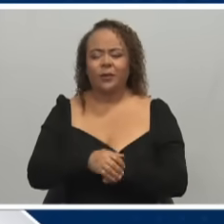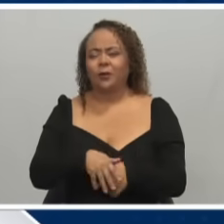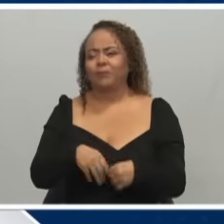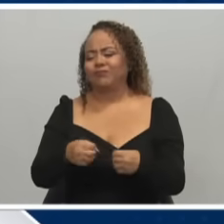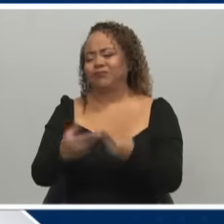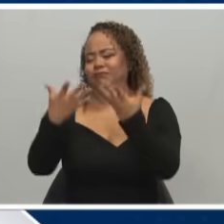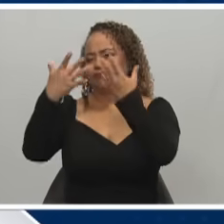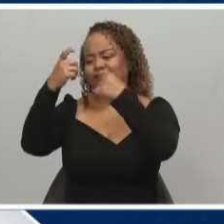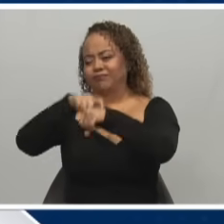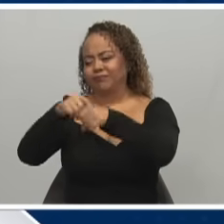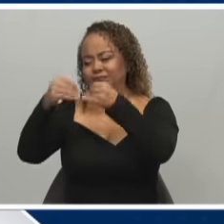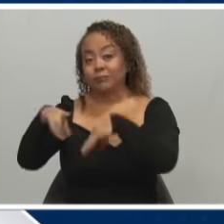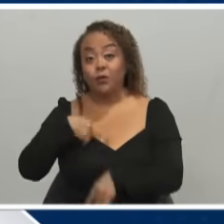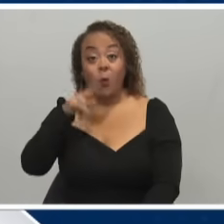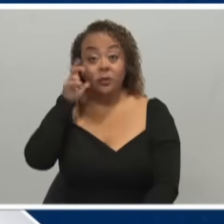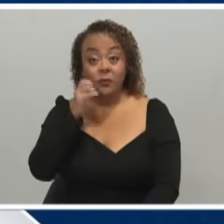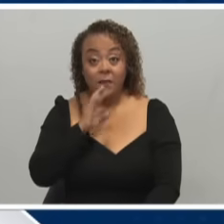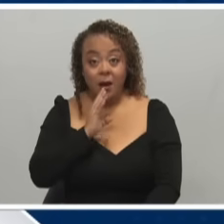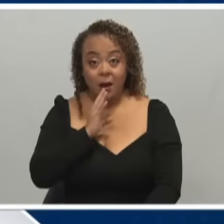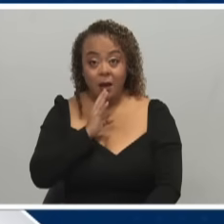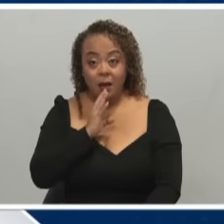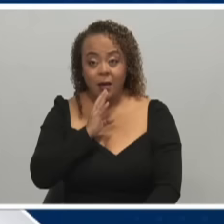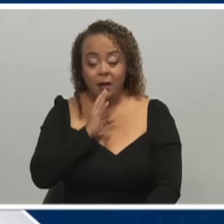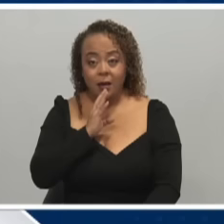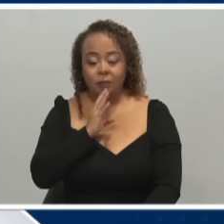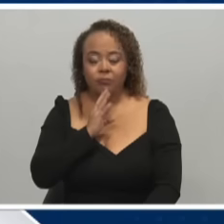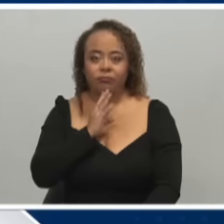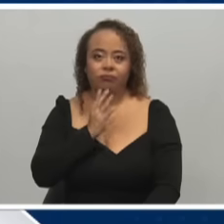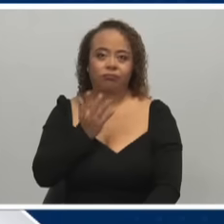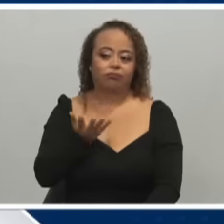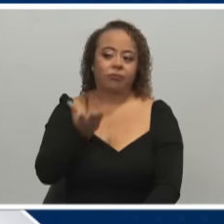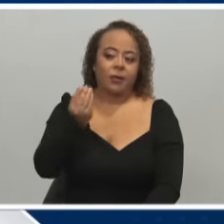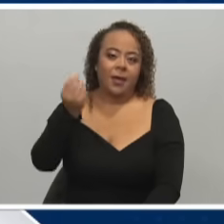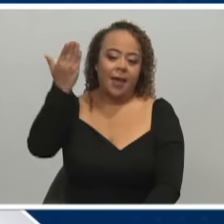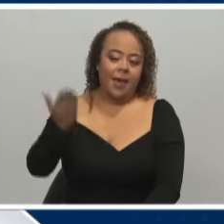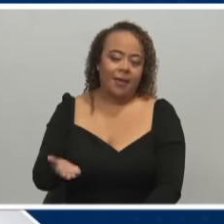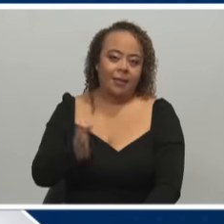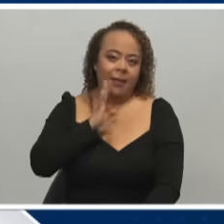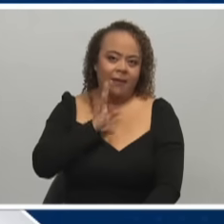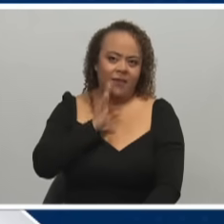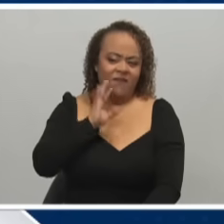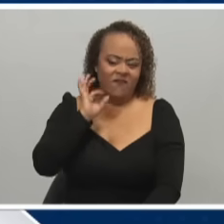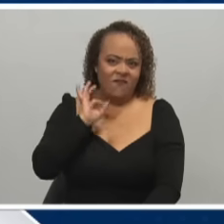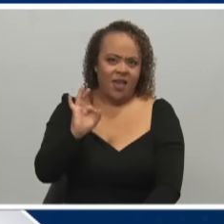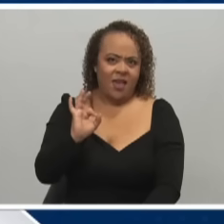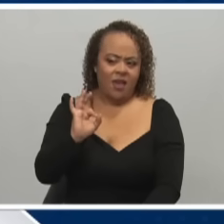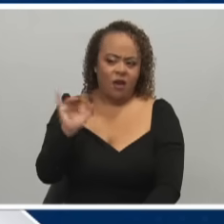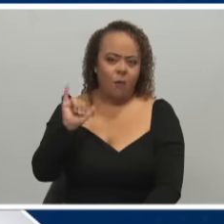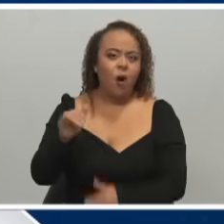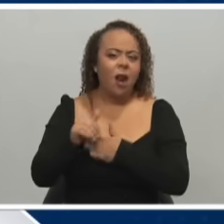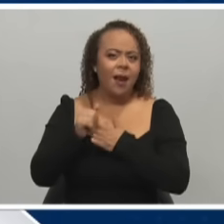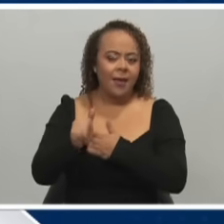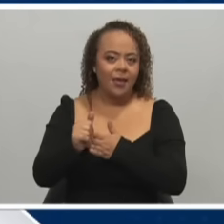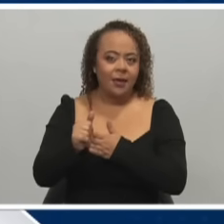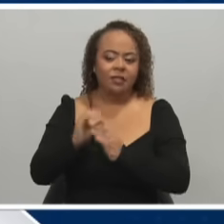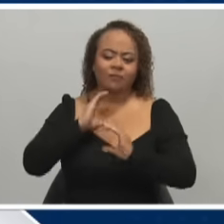desperdiciamos a Juan Pablo y yo lo escucho hablar y y Juan Pablo te habla te habla bien Te habla como un líder